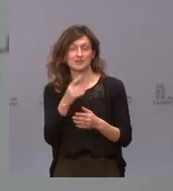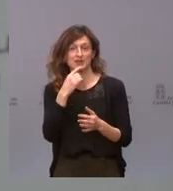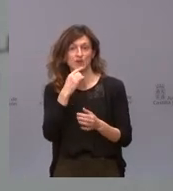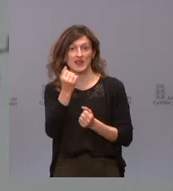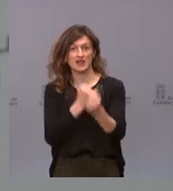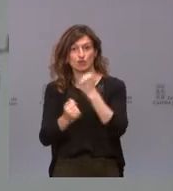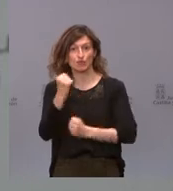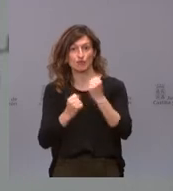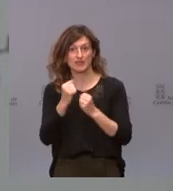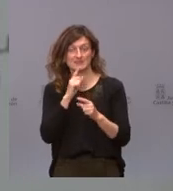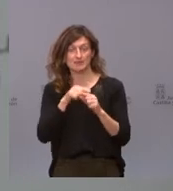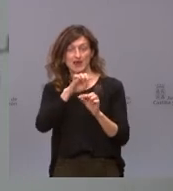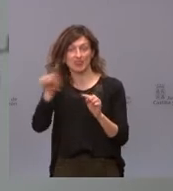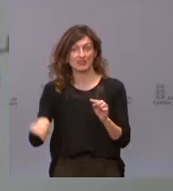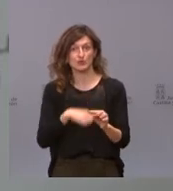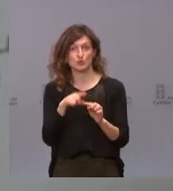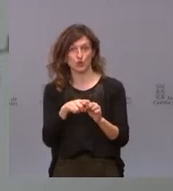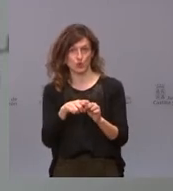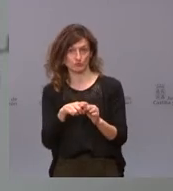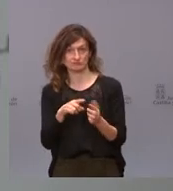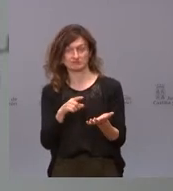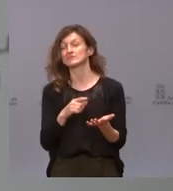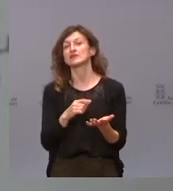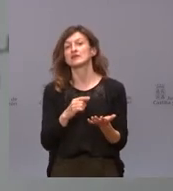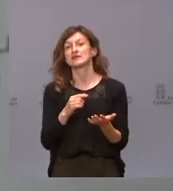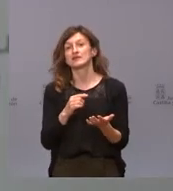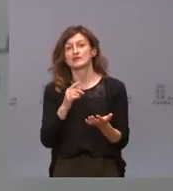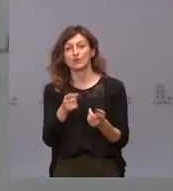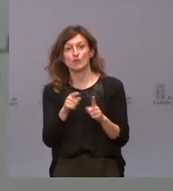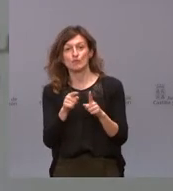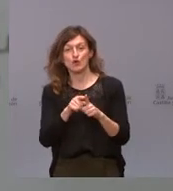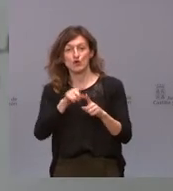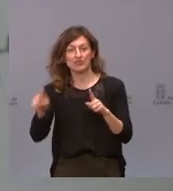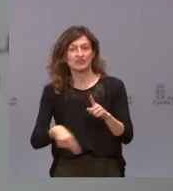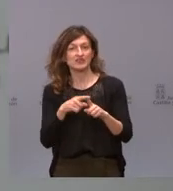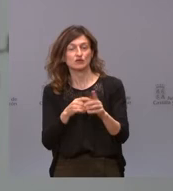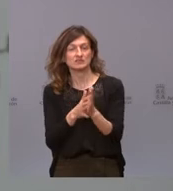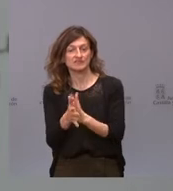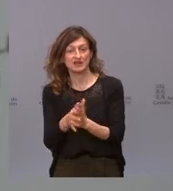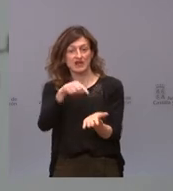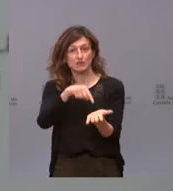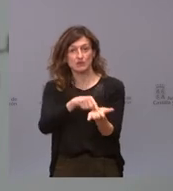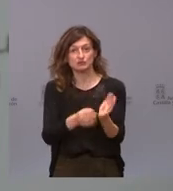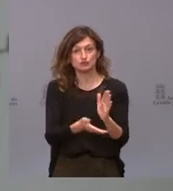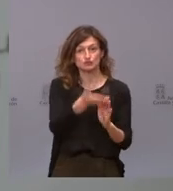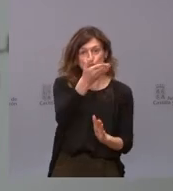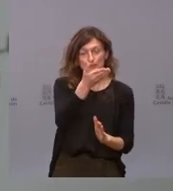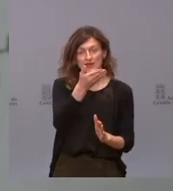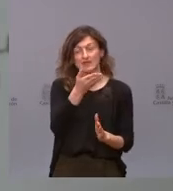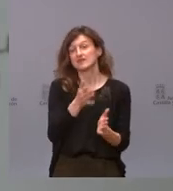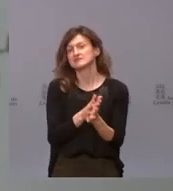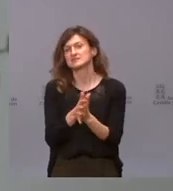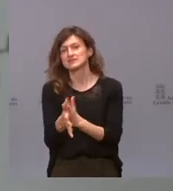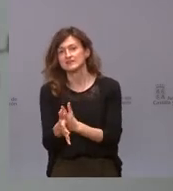economía sabemos que hay el círculo vicioso de la economía que es subida impuestos y eso claramente genera